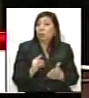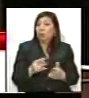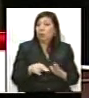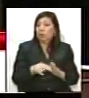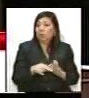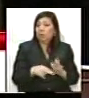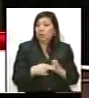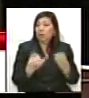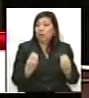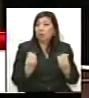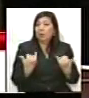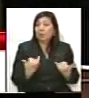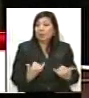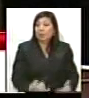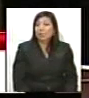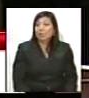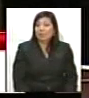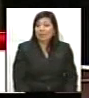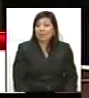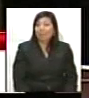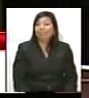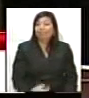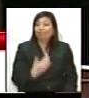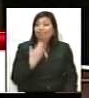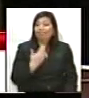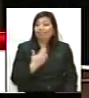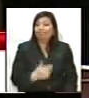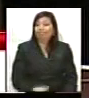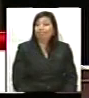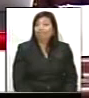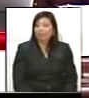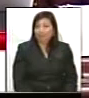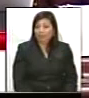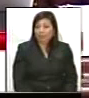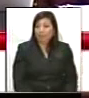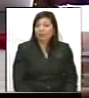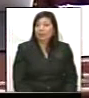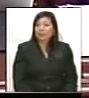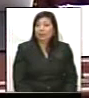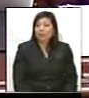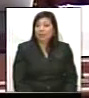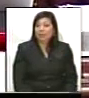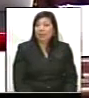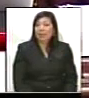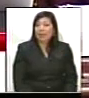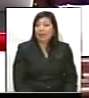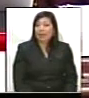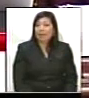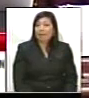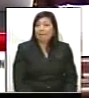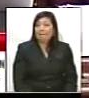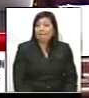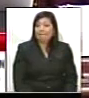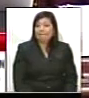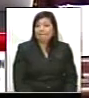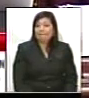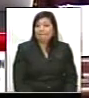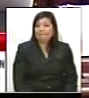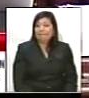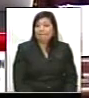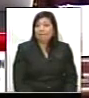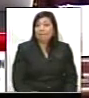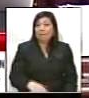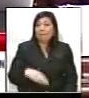norma como ésta sin más muchas gracias señora presidenta gracias congresista araos tiene la palabra de congresista